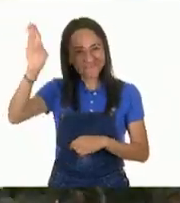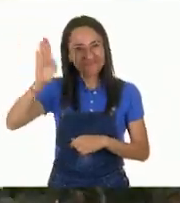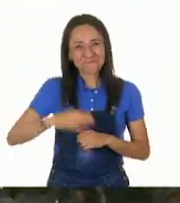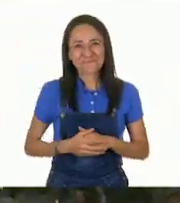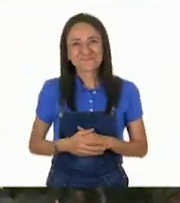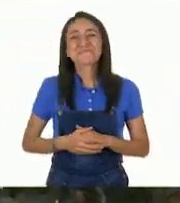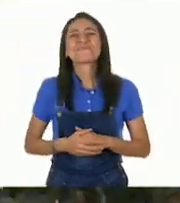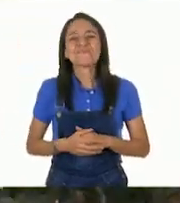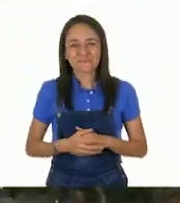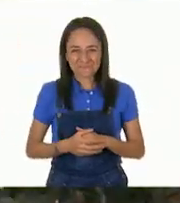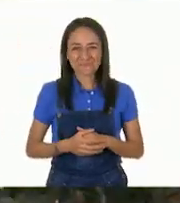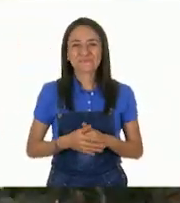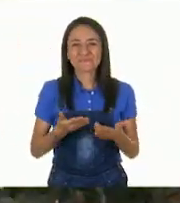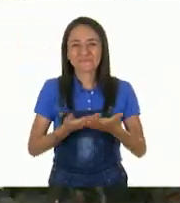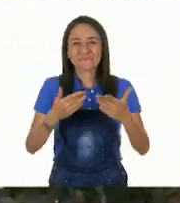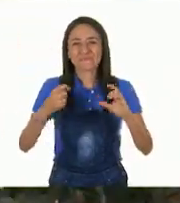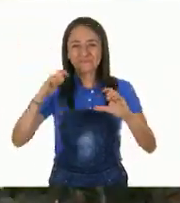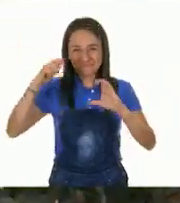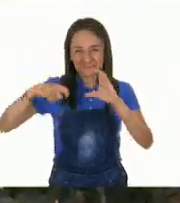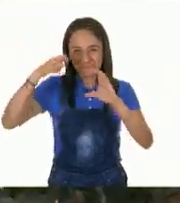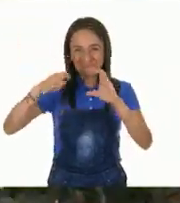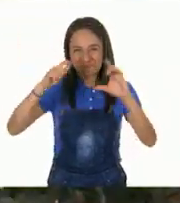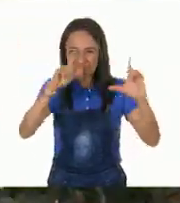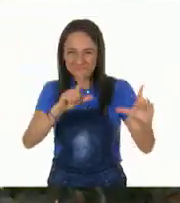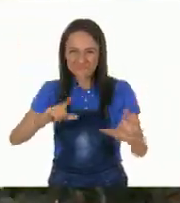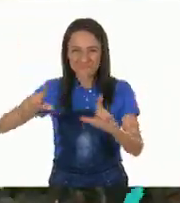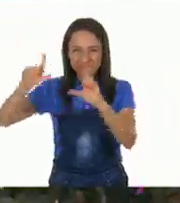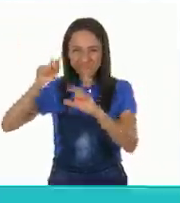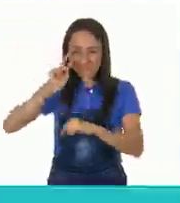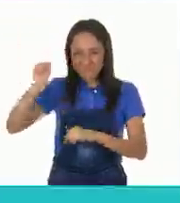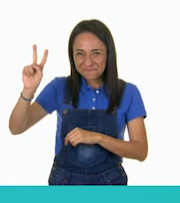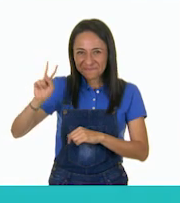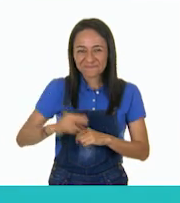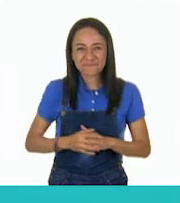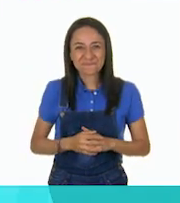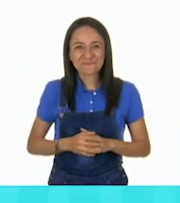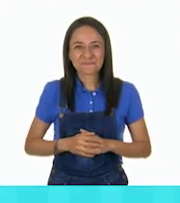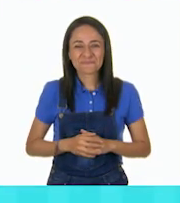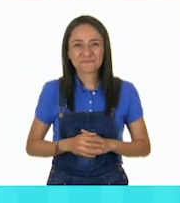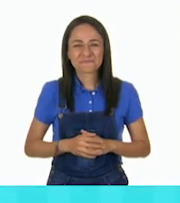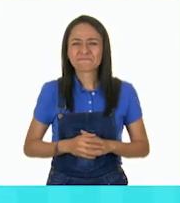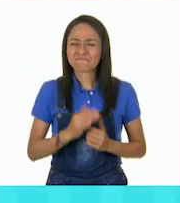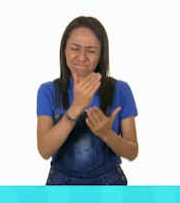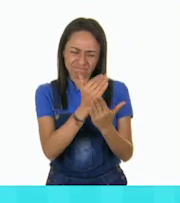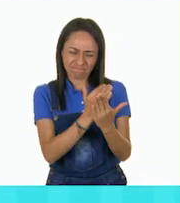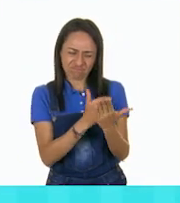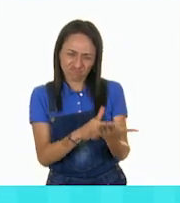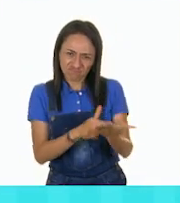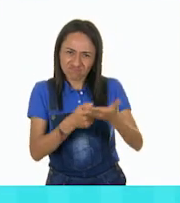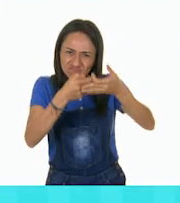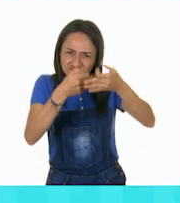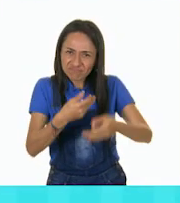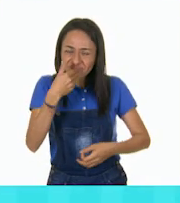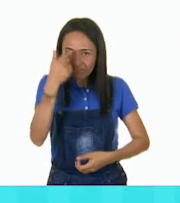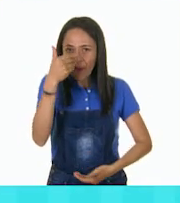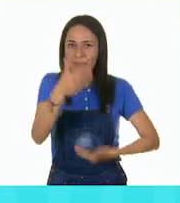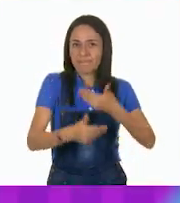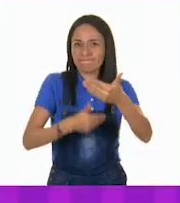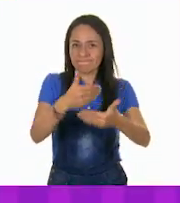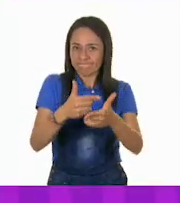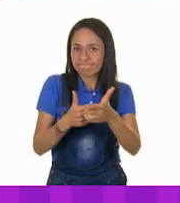vamos a ver el siguiente vídeo buenas prácticas para seguir adelante